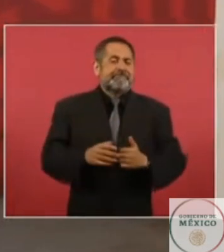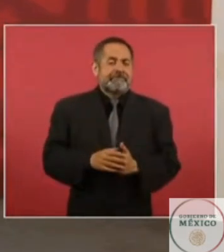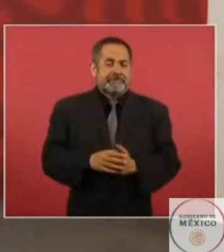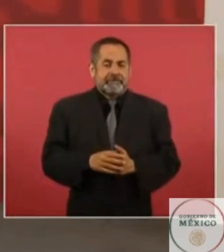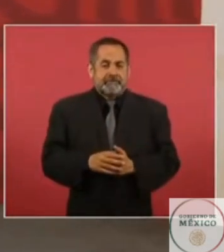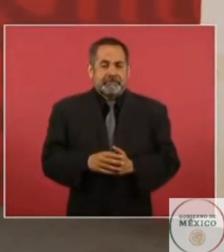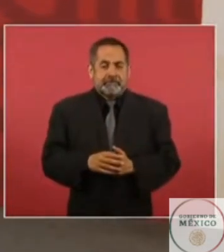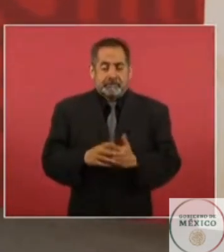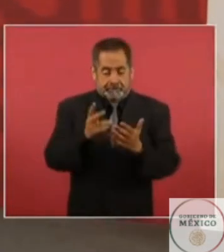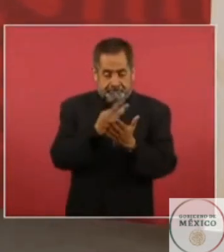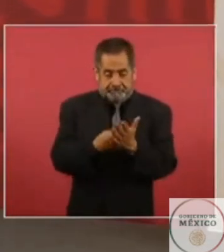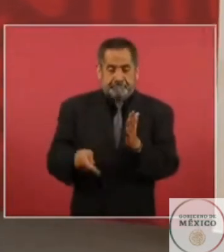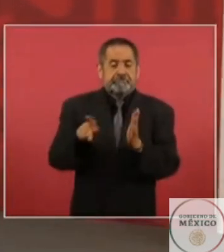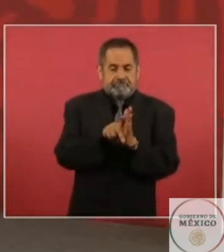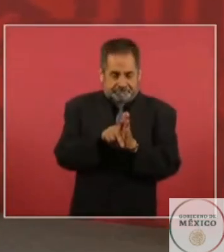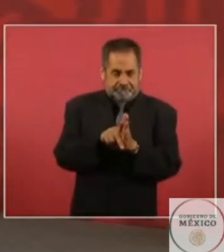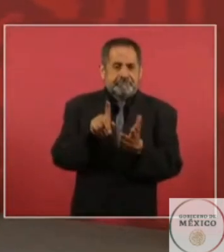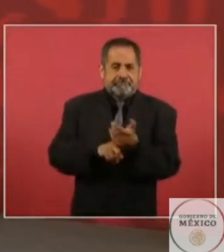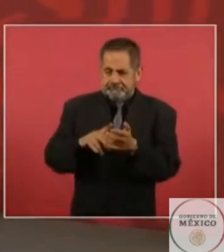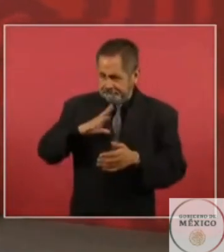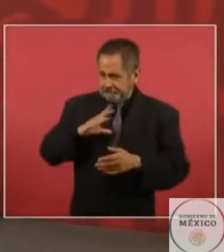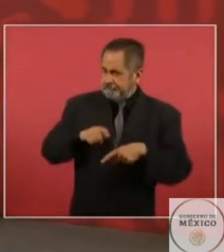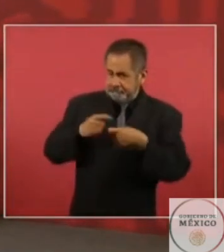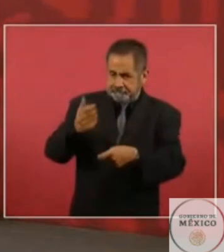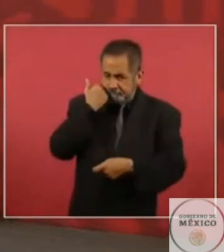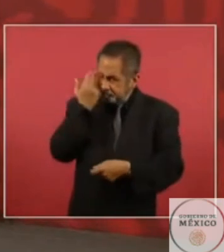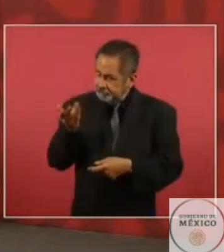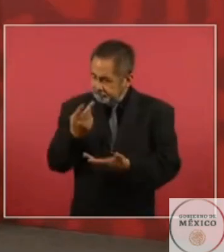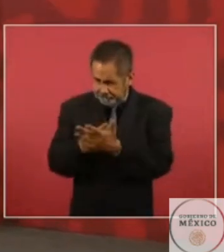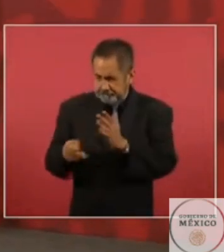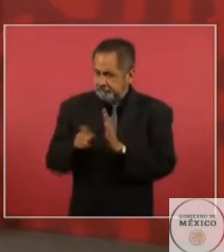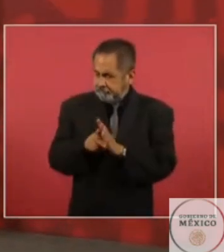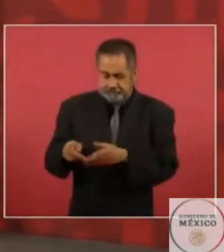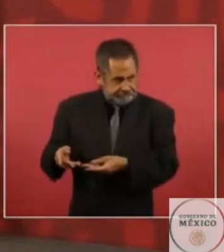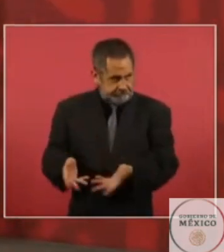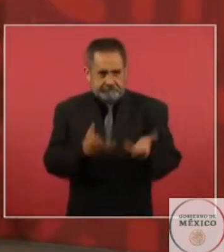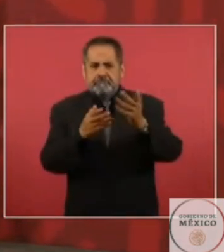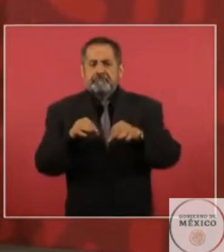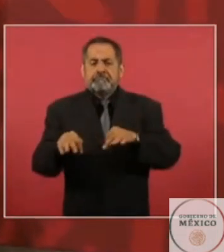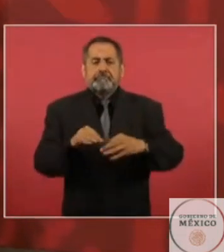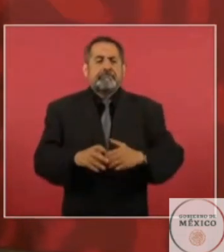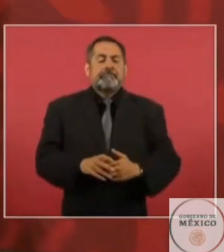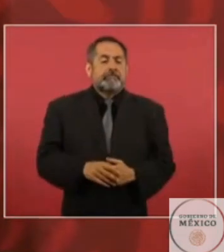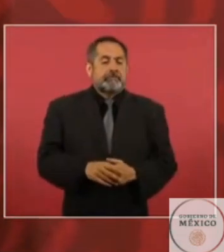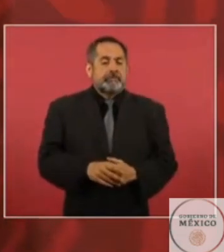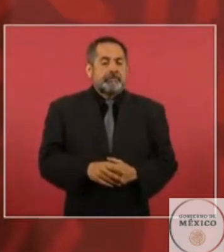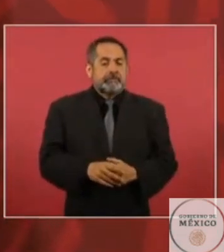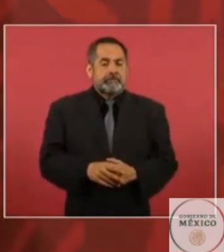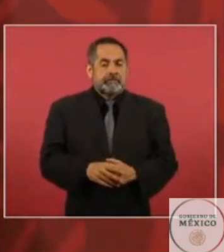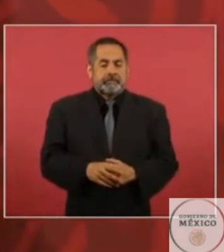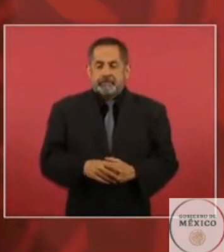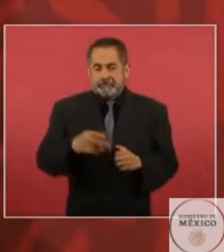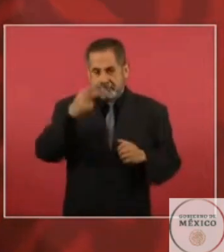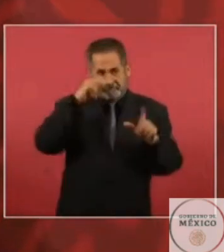de Borolas, a todos ellos les da un calladón de boca porque, como ustedes ya saben, han emprendido